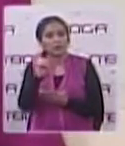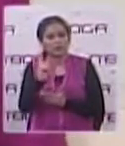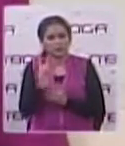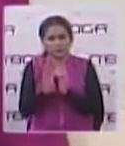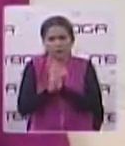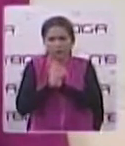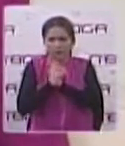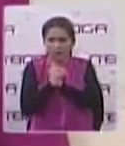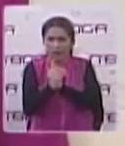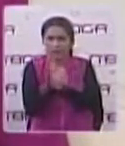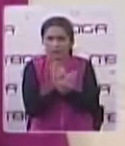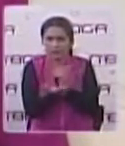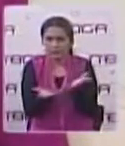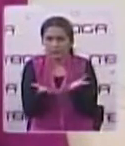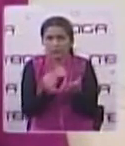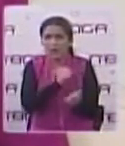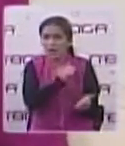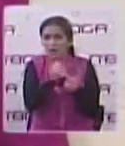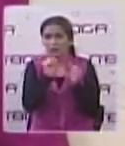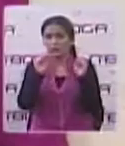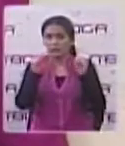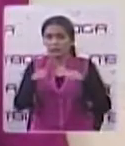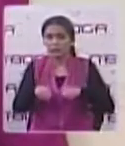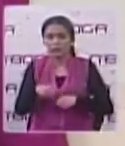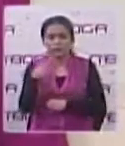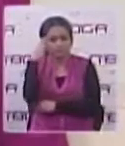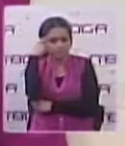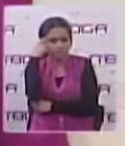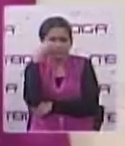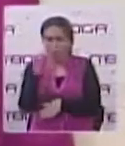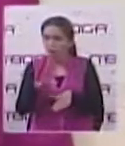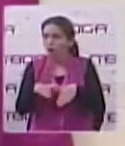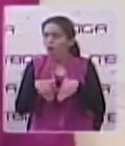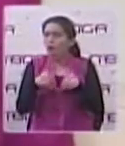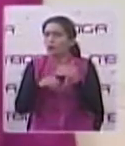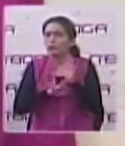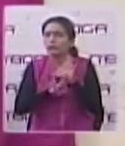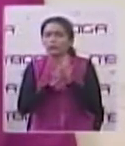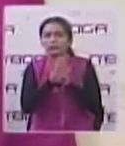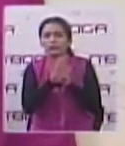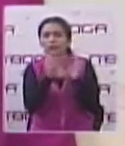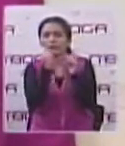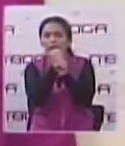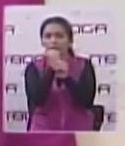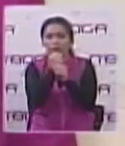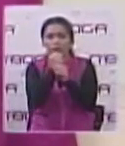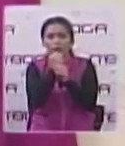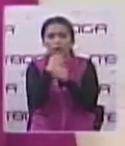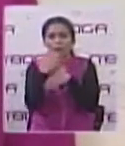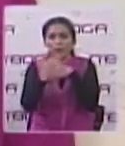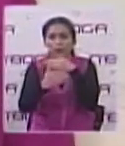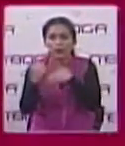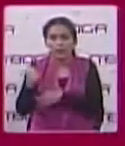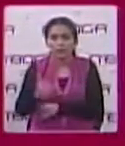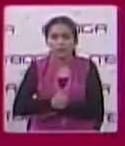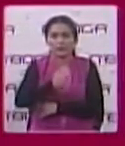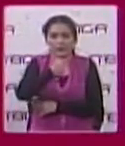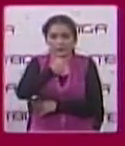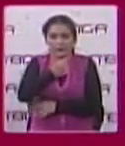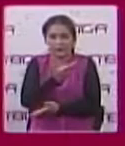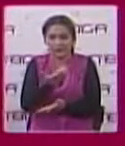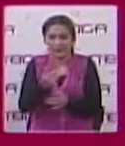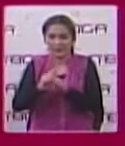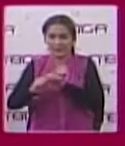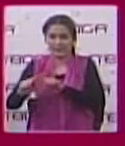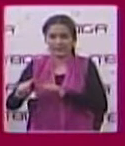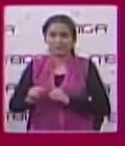capacidad que tenemos para tener las diferentes posiciones dentro de la compañía. Y lo